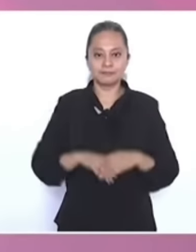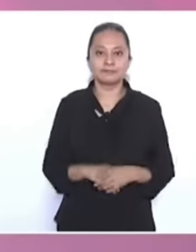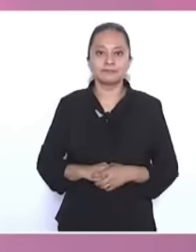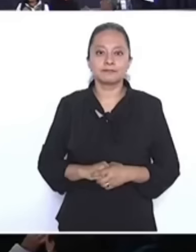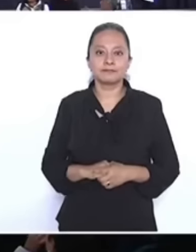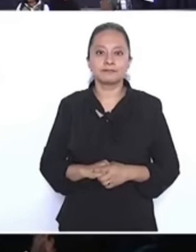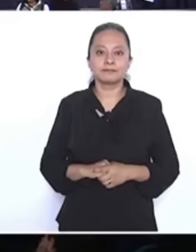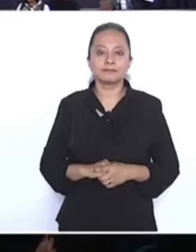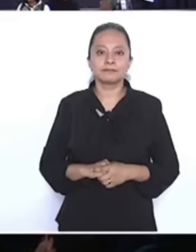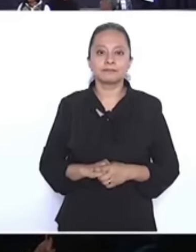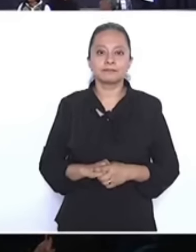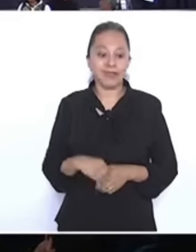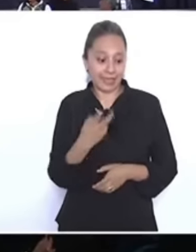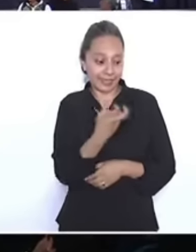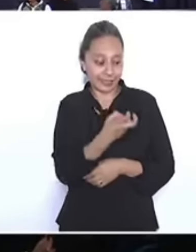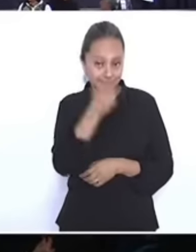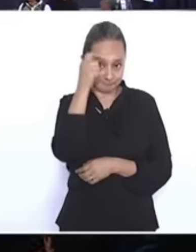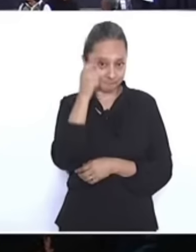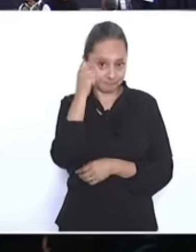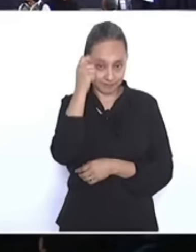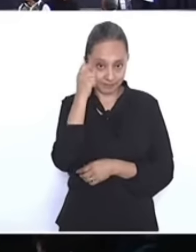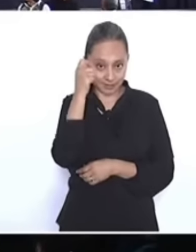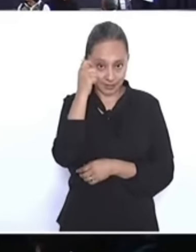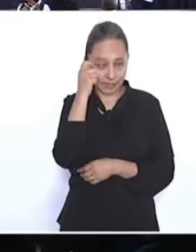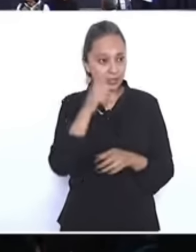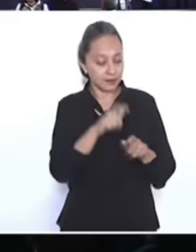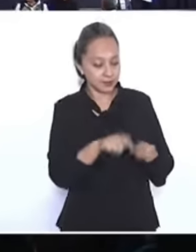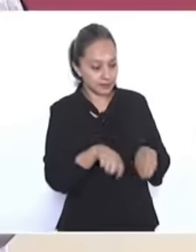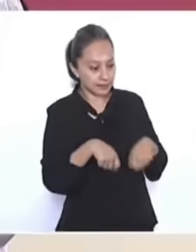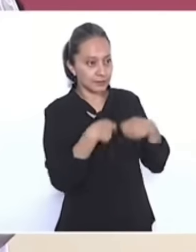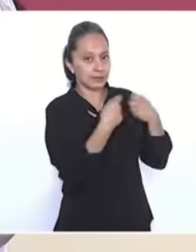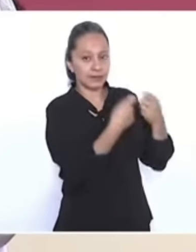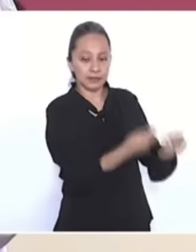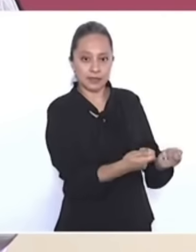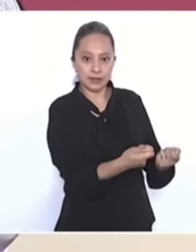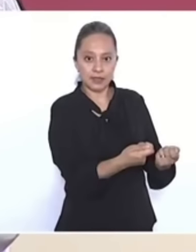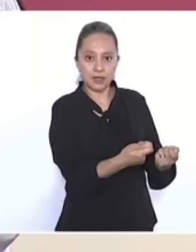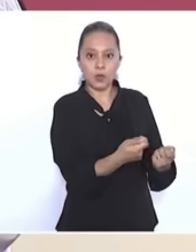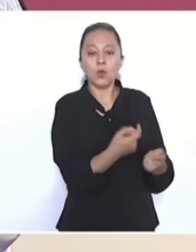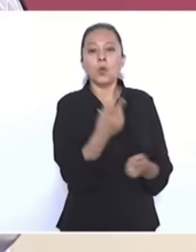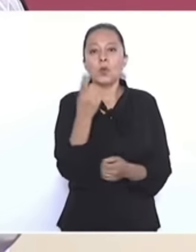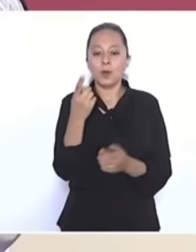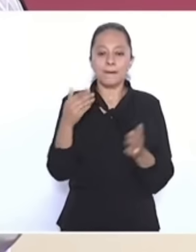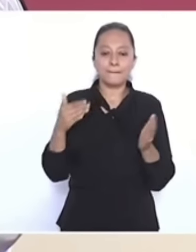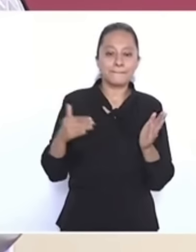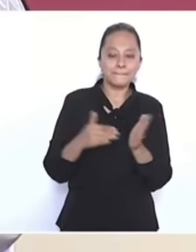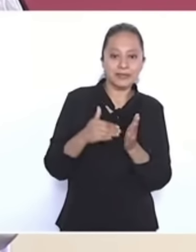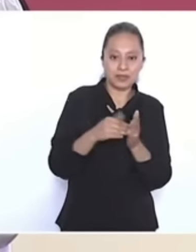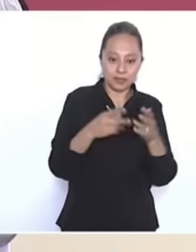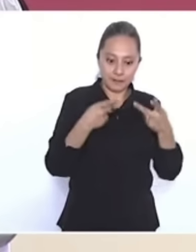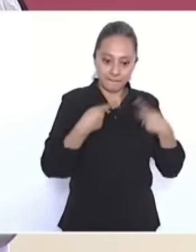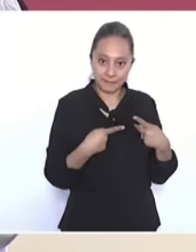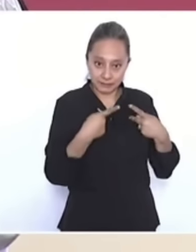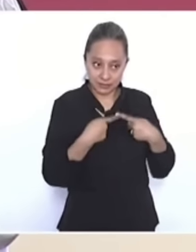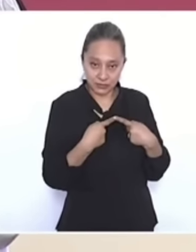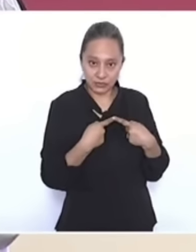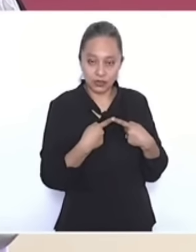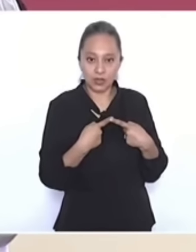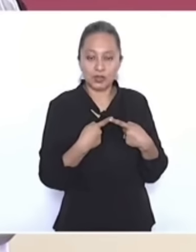Esta pensión ha entregado a 1 millón de derechohabientes